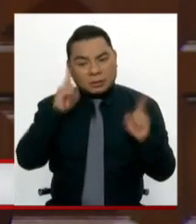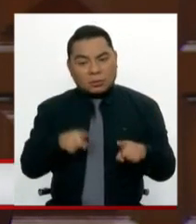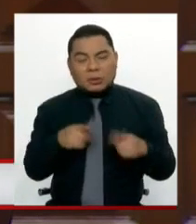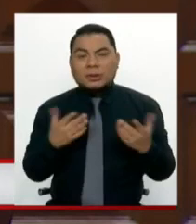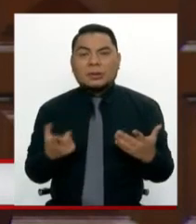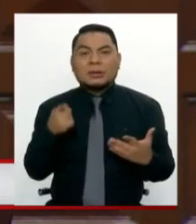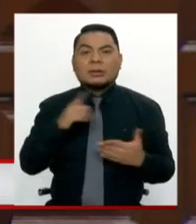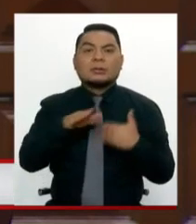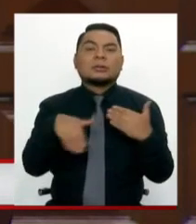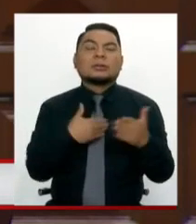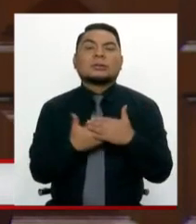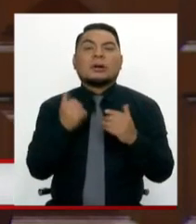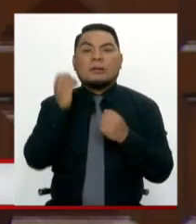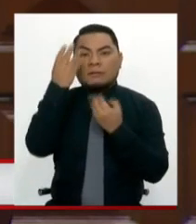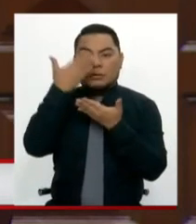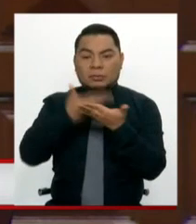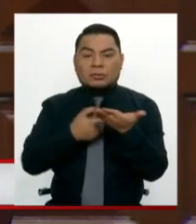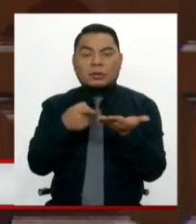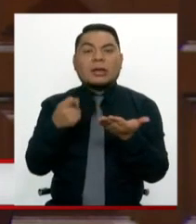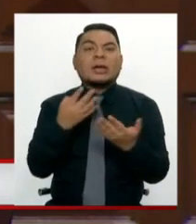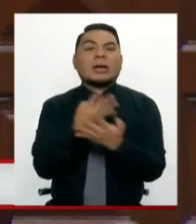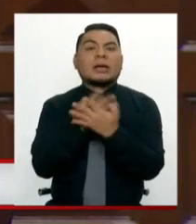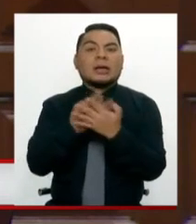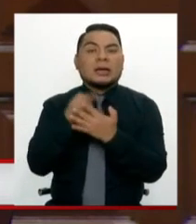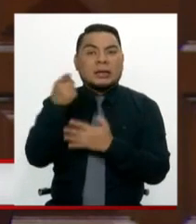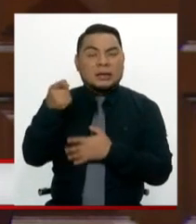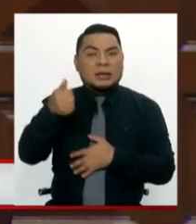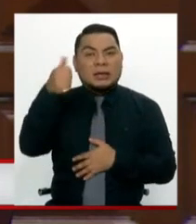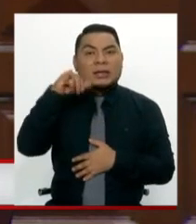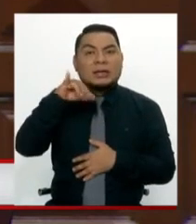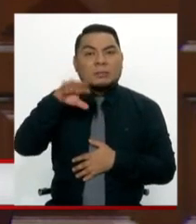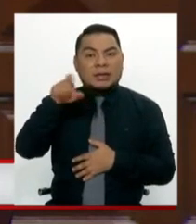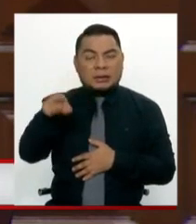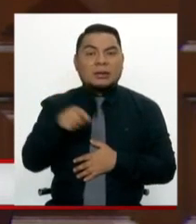con el reporte actualizado del INPE,